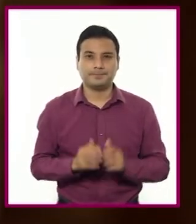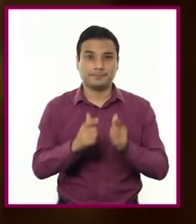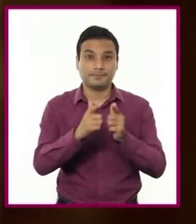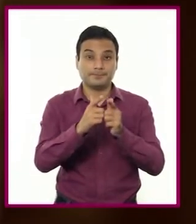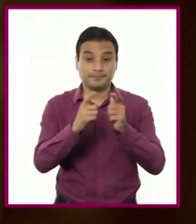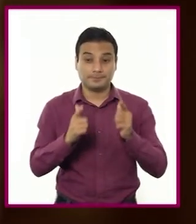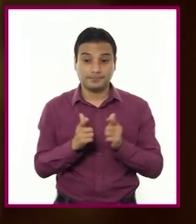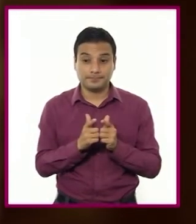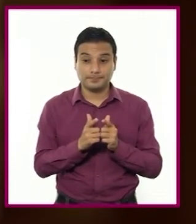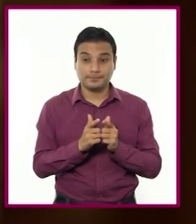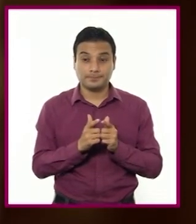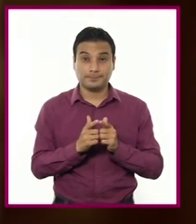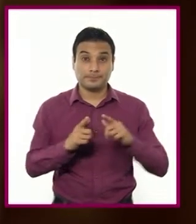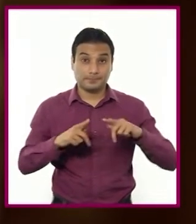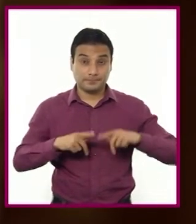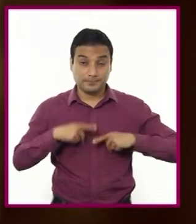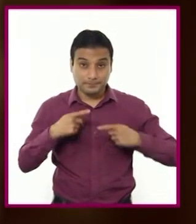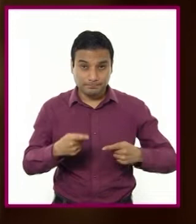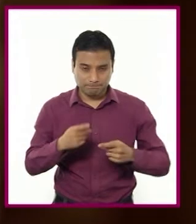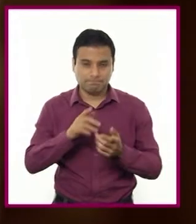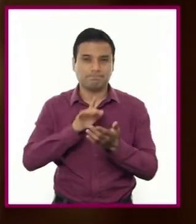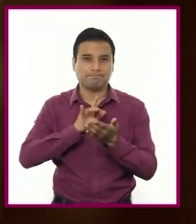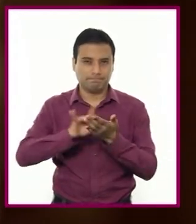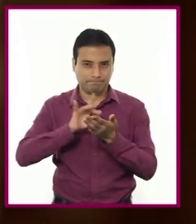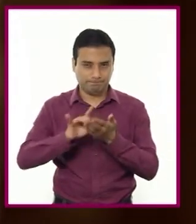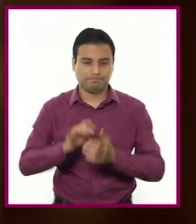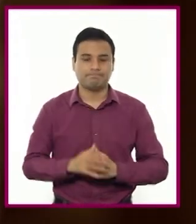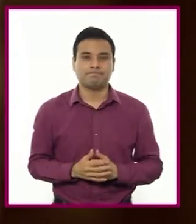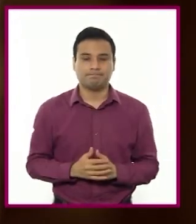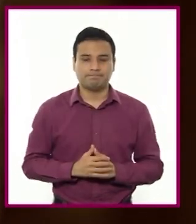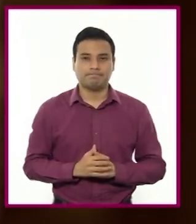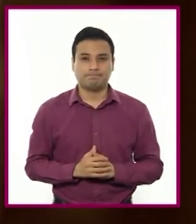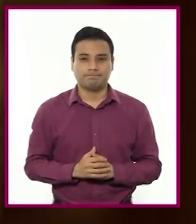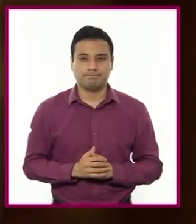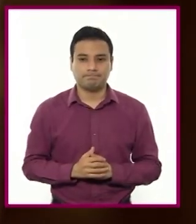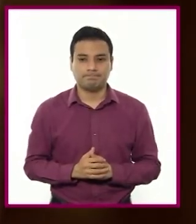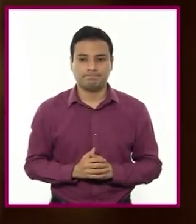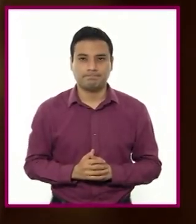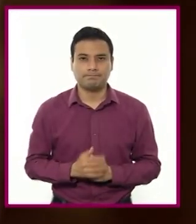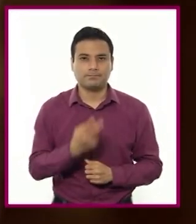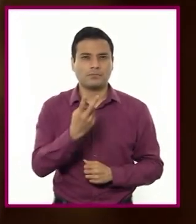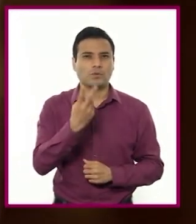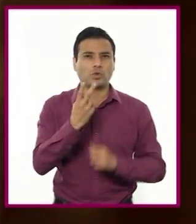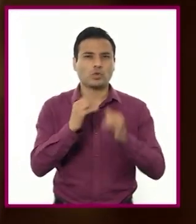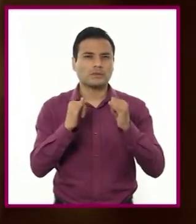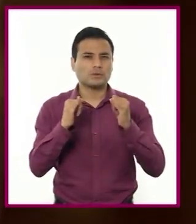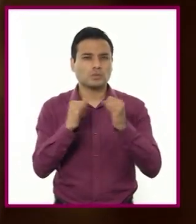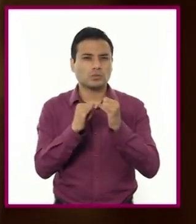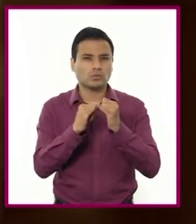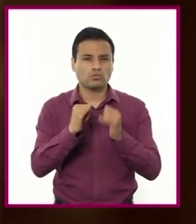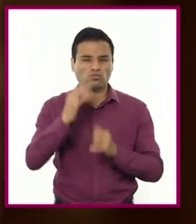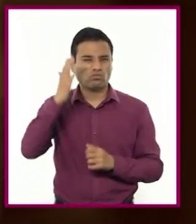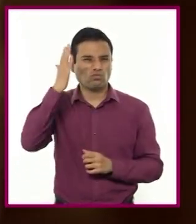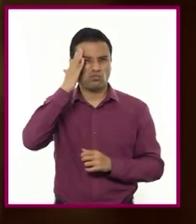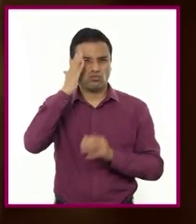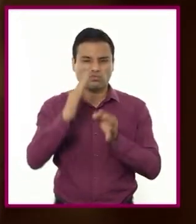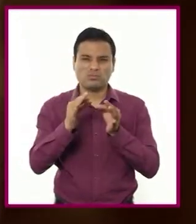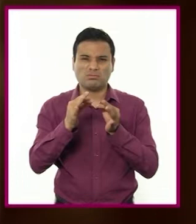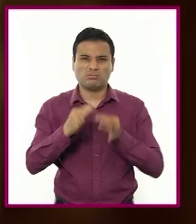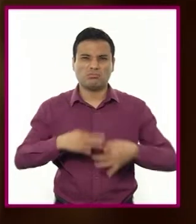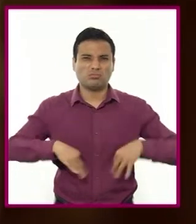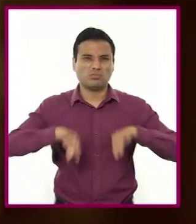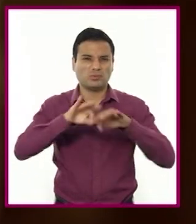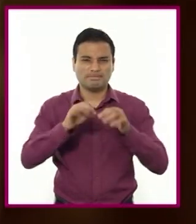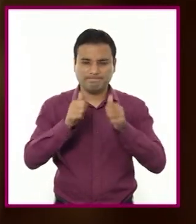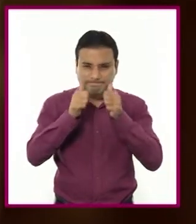la población que viven en una condición de vulnerabilidad. Dos de las instituciones de salud más importantes que se encargan de